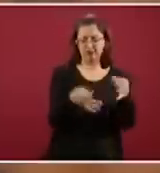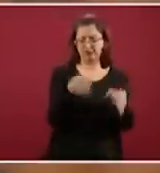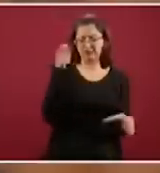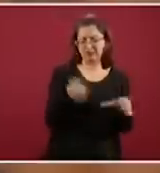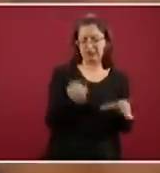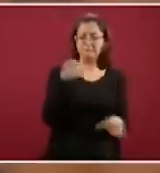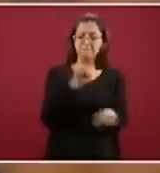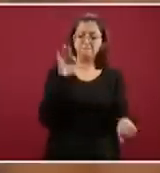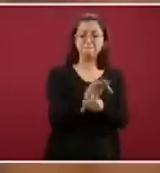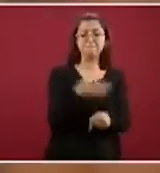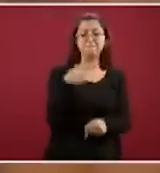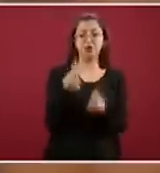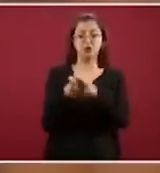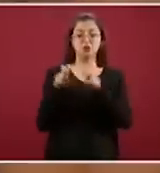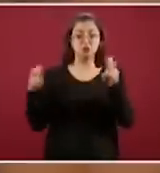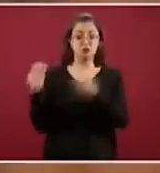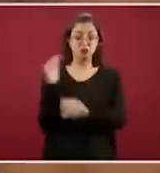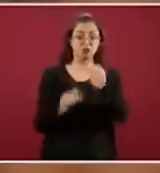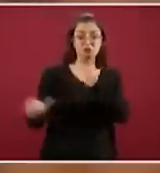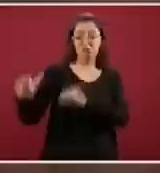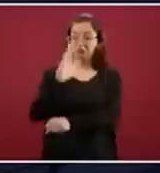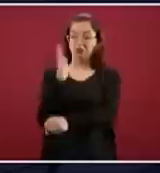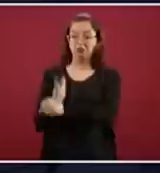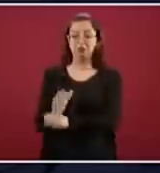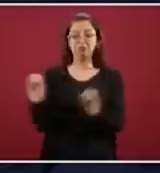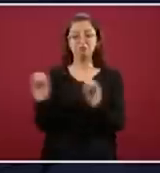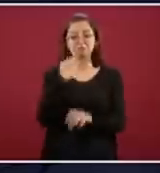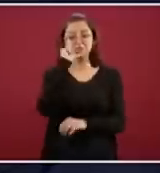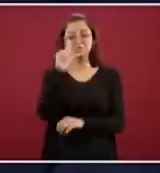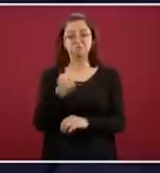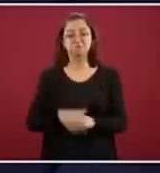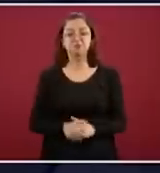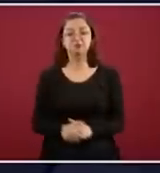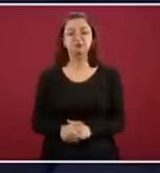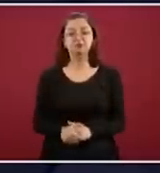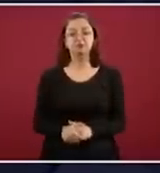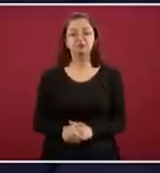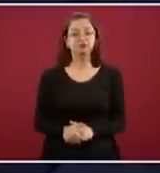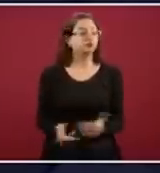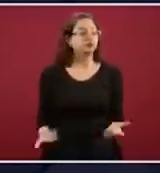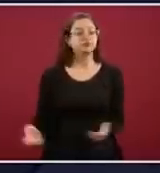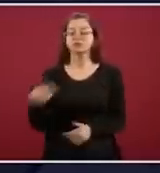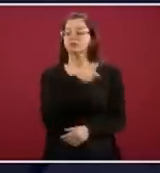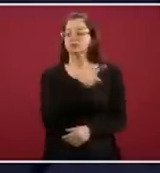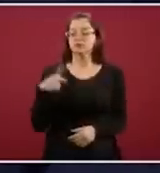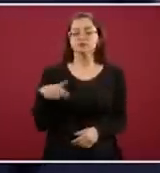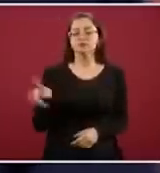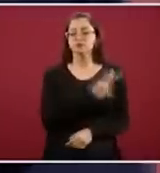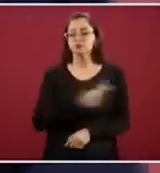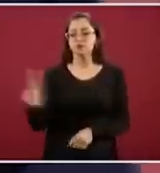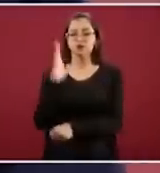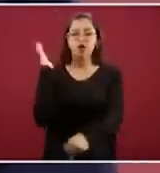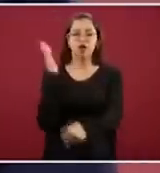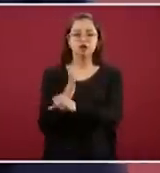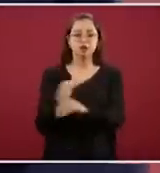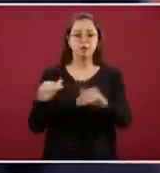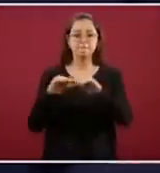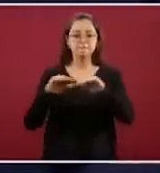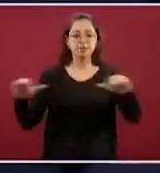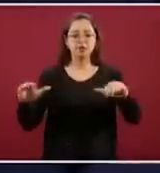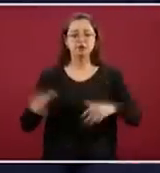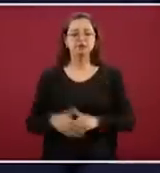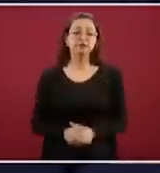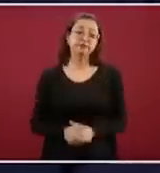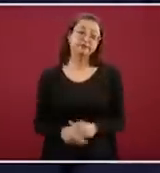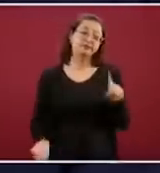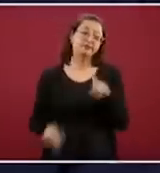que está arriba no es castigado. ¿Qué opina de este caso? Pues debe de castigarse a todos los involucrados. Eso lo tiene que